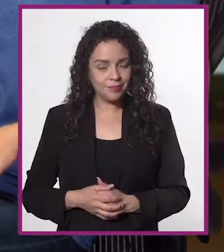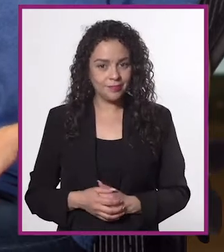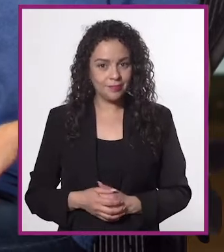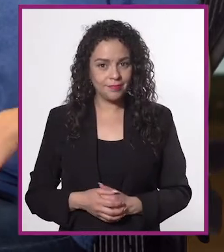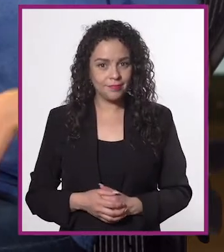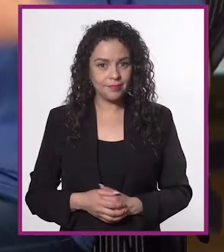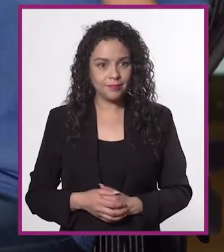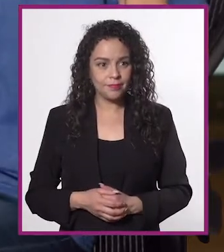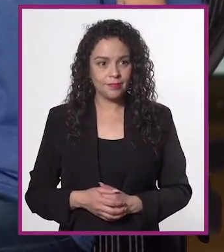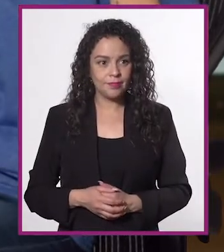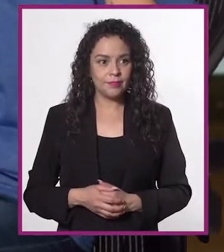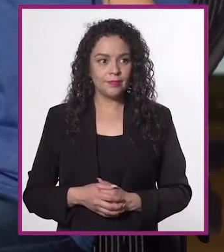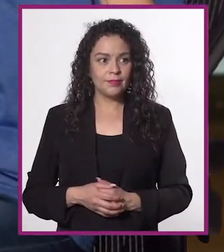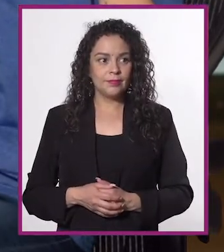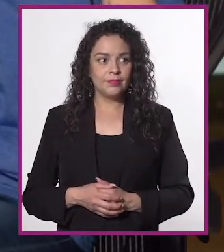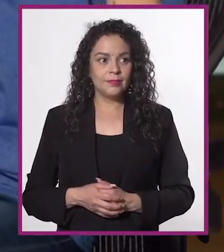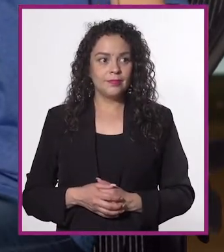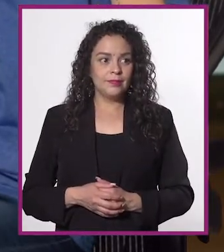emisión.